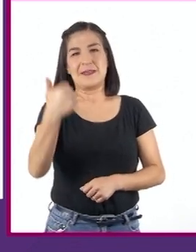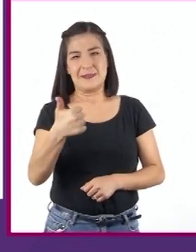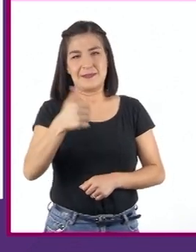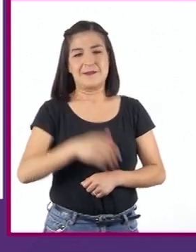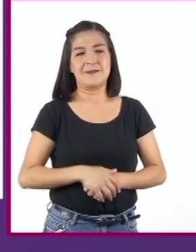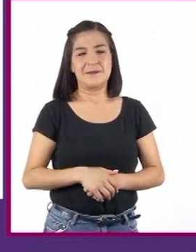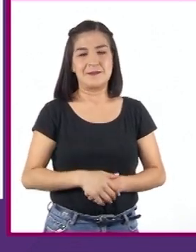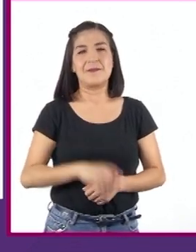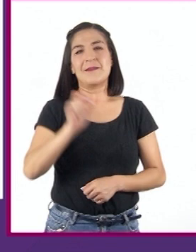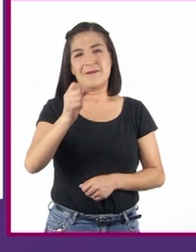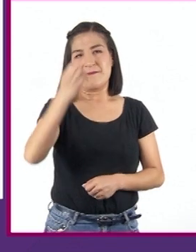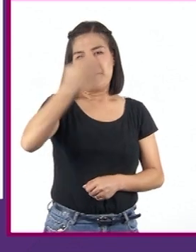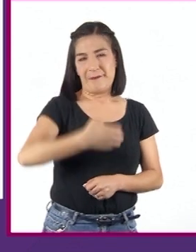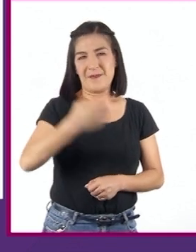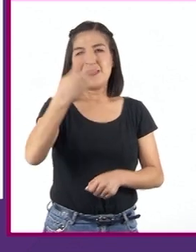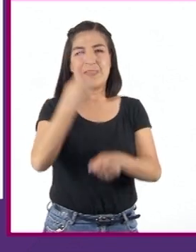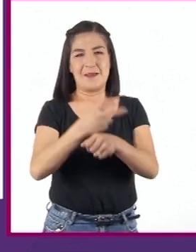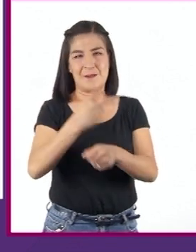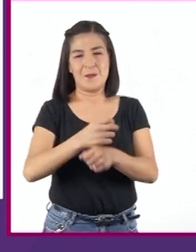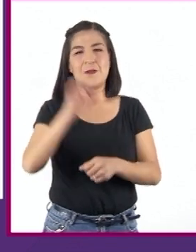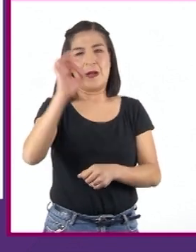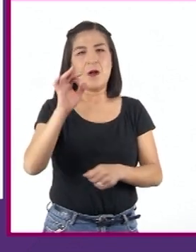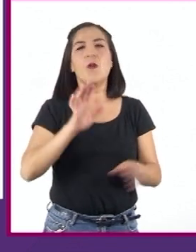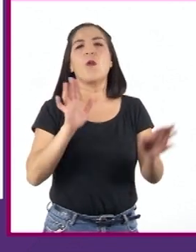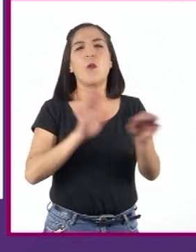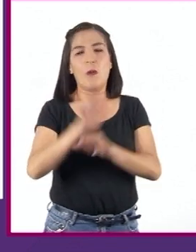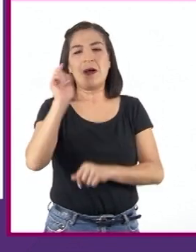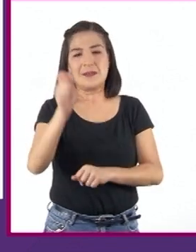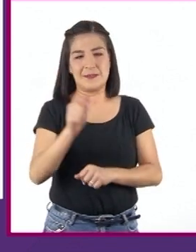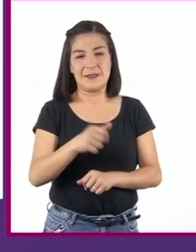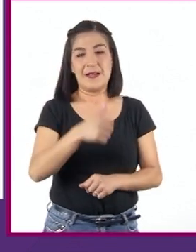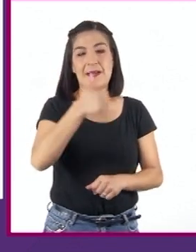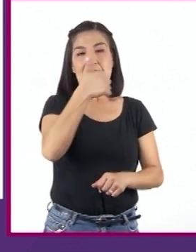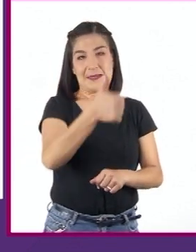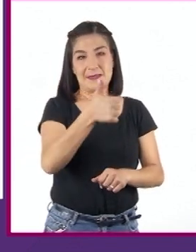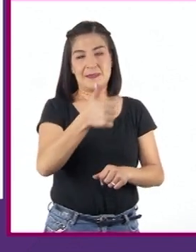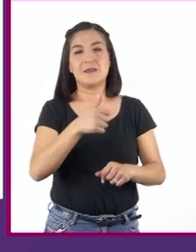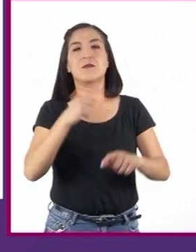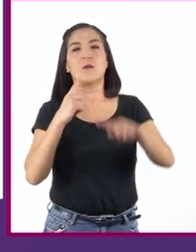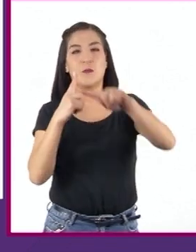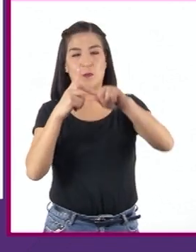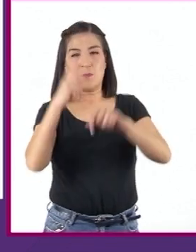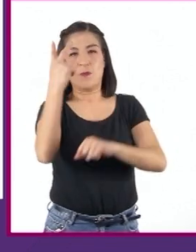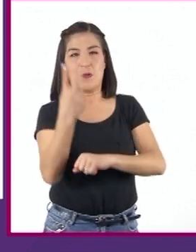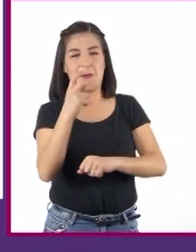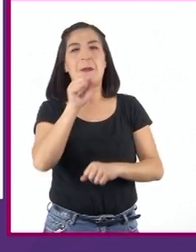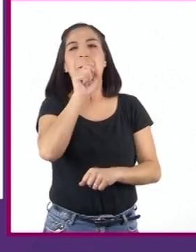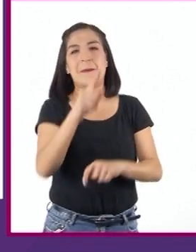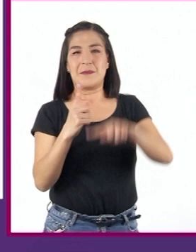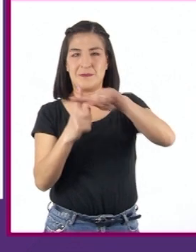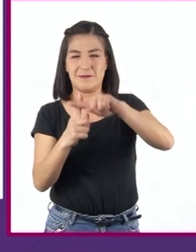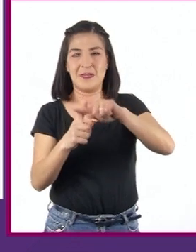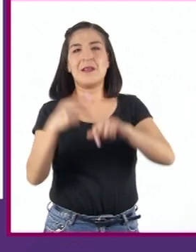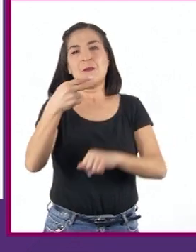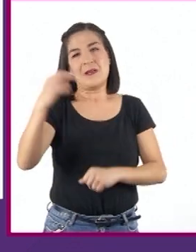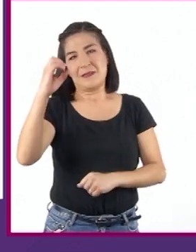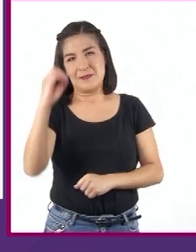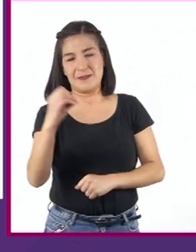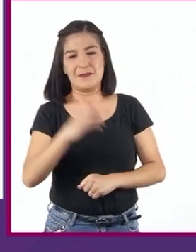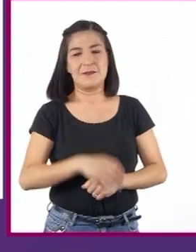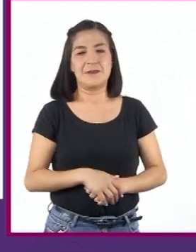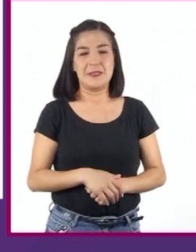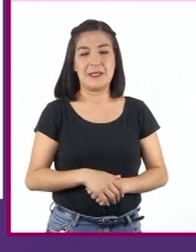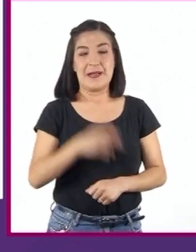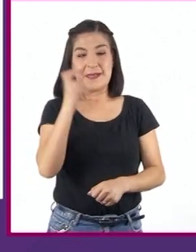Una ecuación de segundo grado de la forma x al cuadrado más c igual con 0. Este tipo